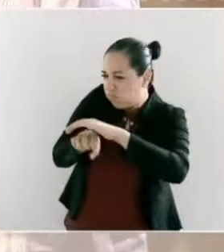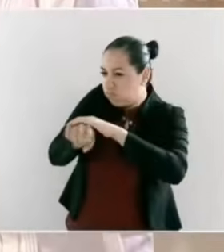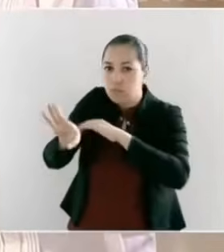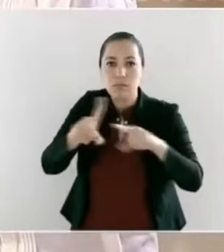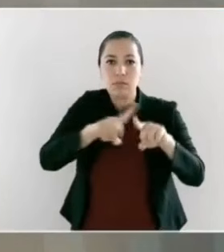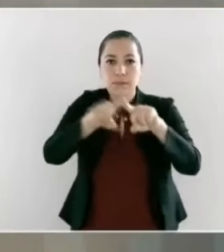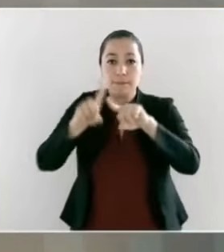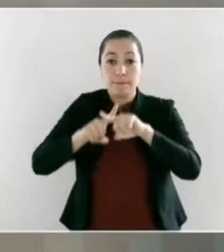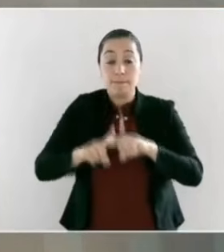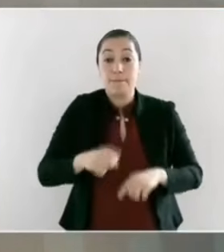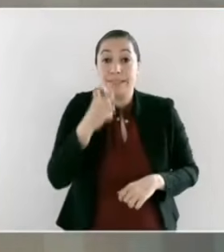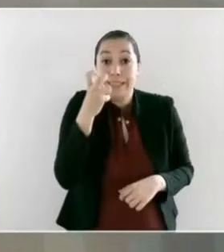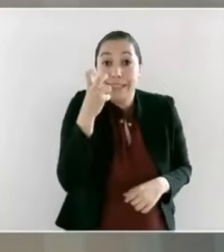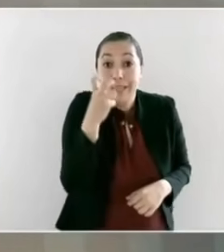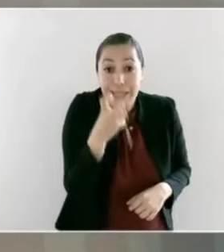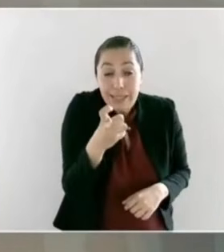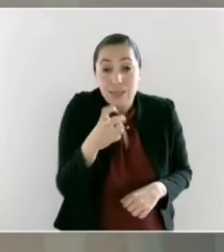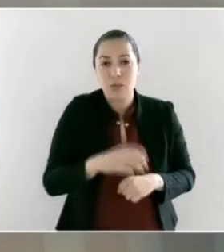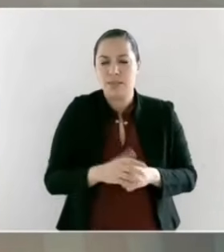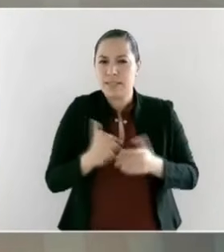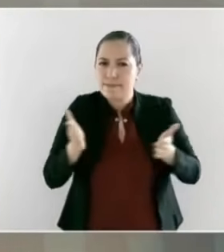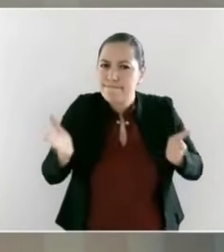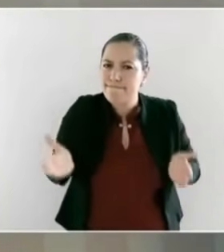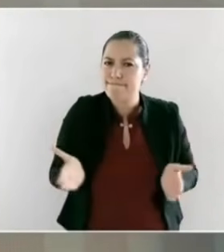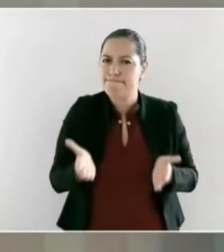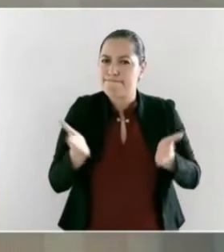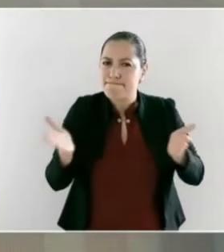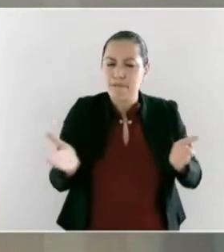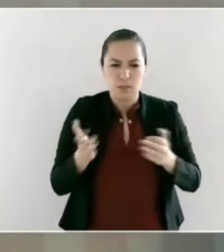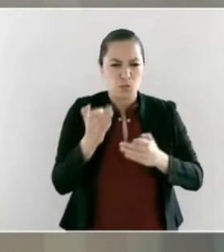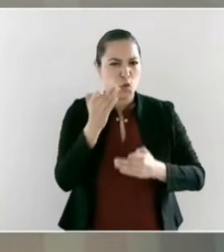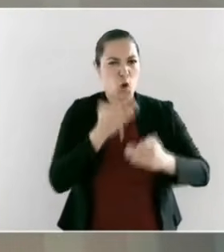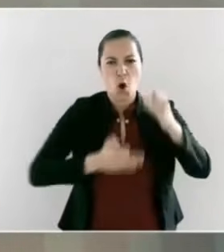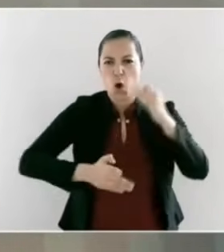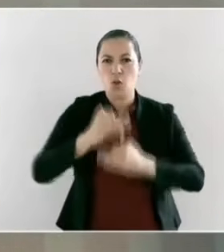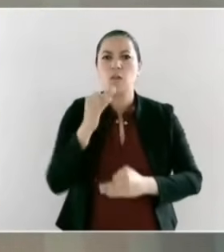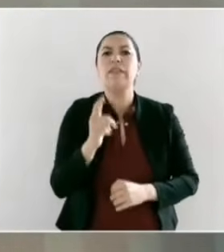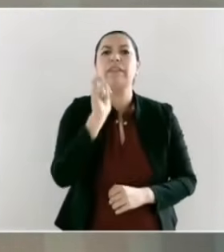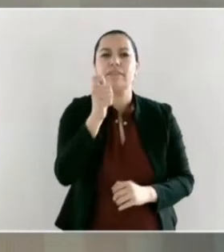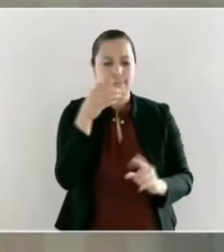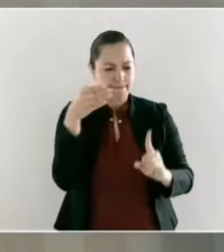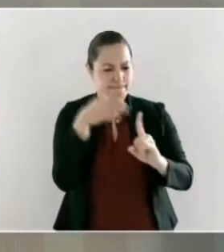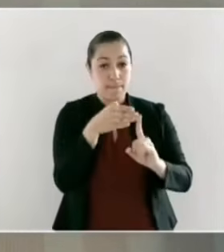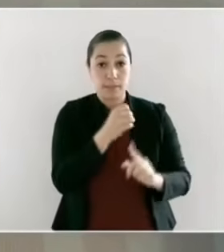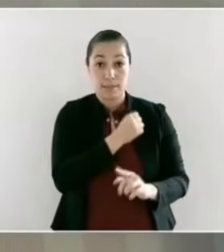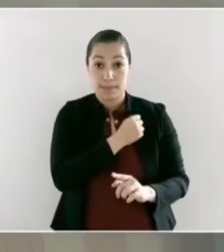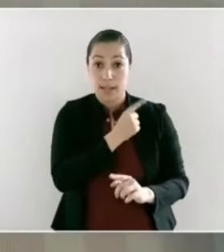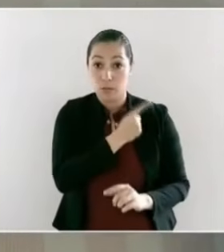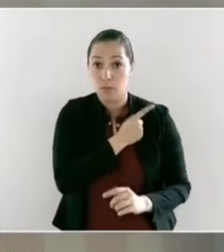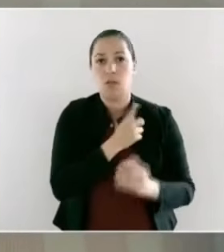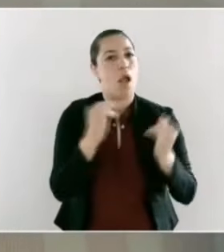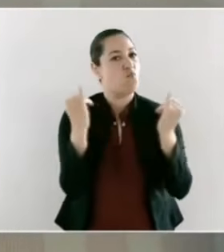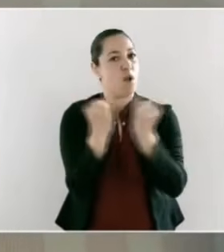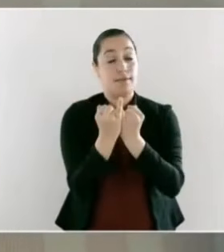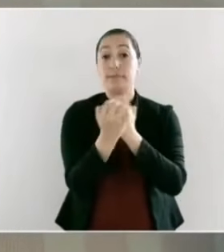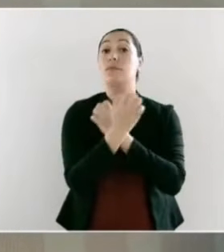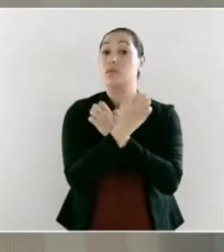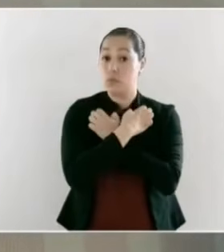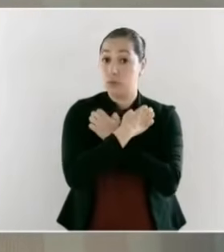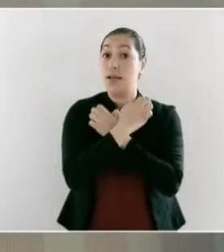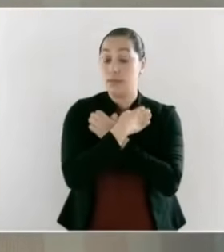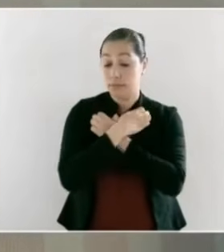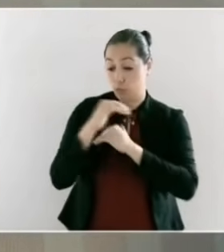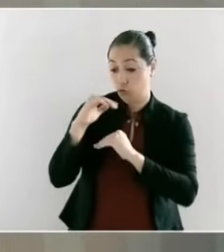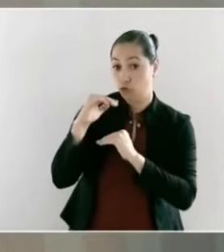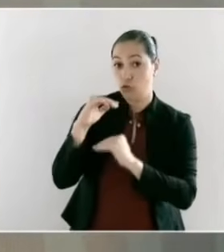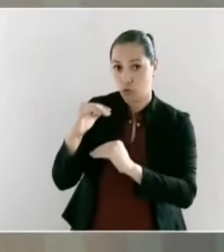a seguir impulsando todo lo relacionado con la salud y con la educación. Y vamos